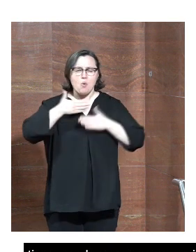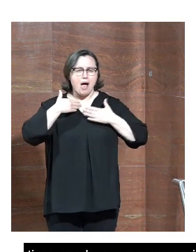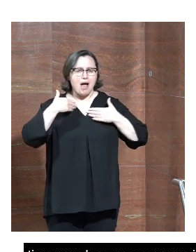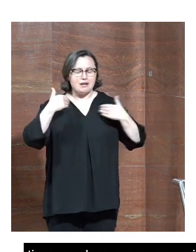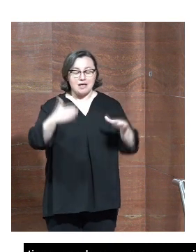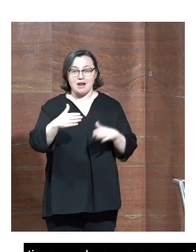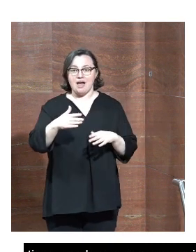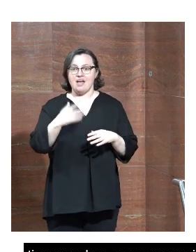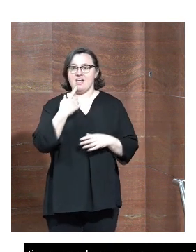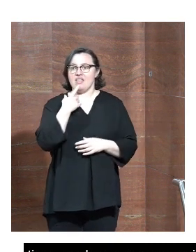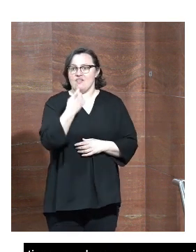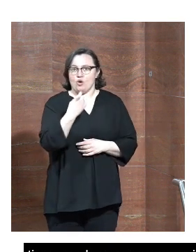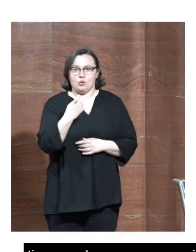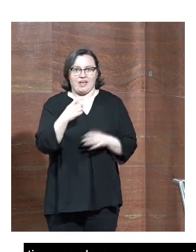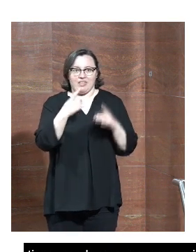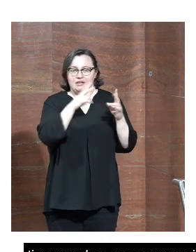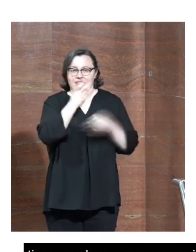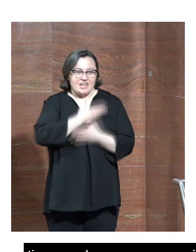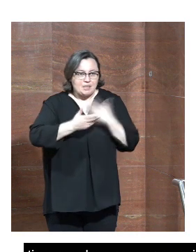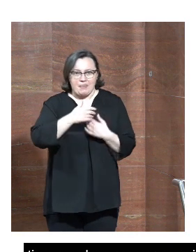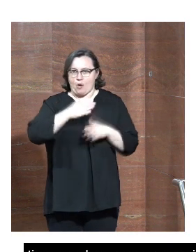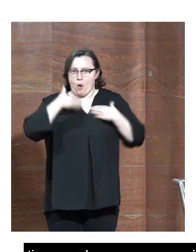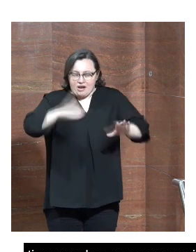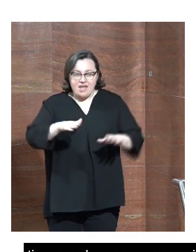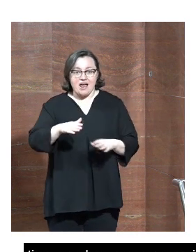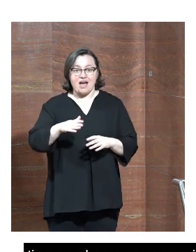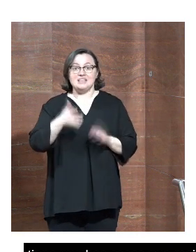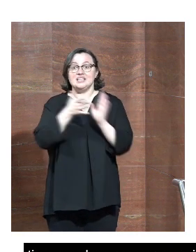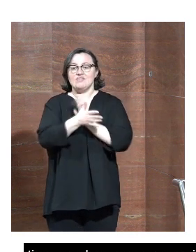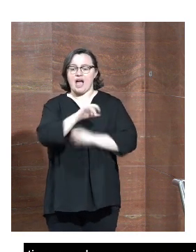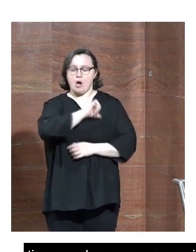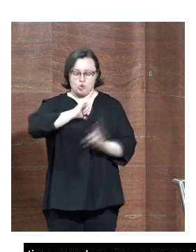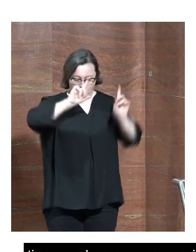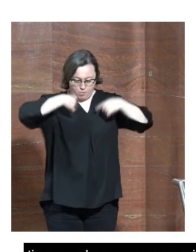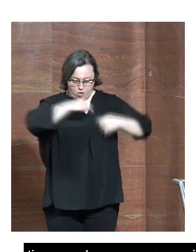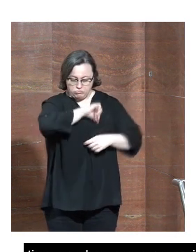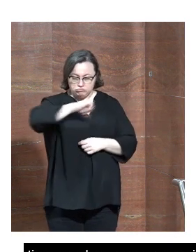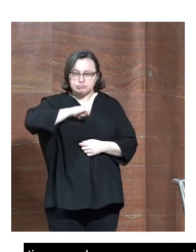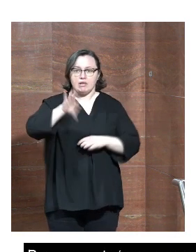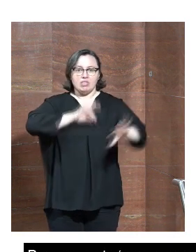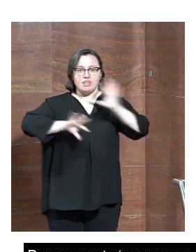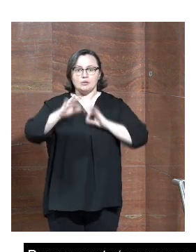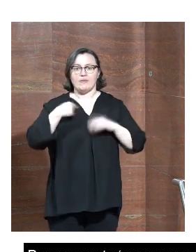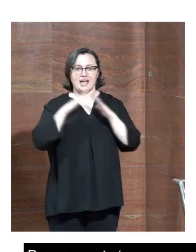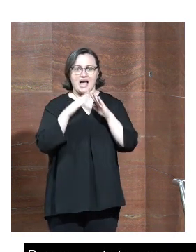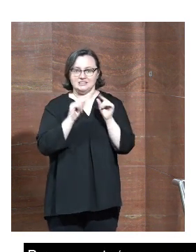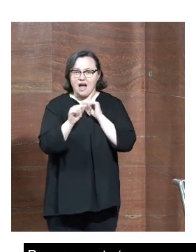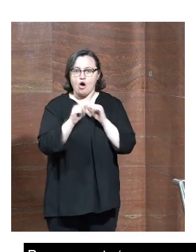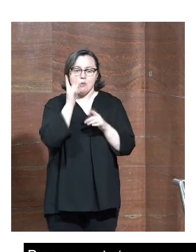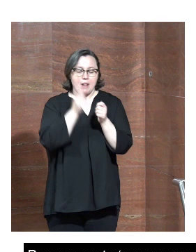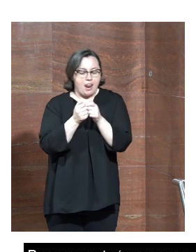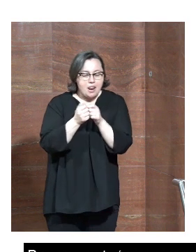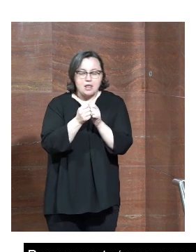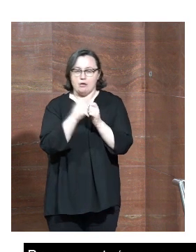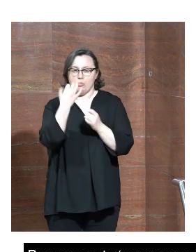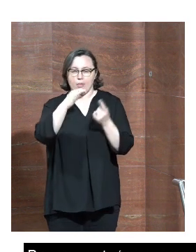persona con dificultades de cualquier tipo, con discapacidad de cualquier tipo, tenga la autonomía de poder hacer las cosas desde su casa, en el móvil, con